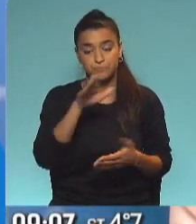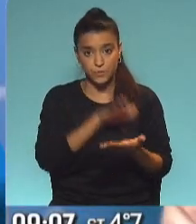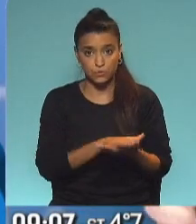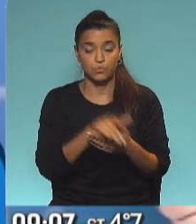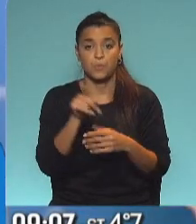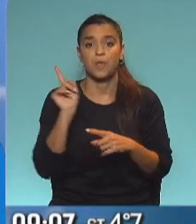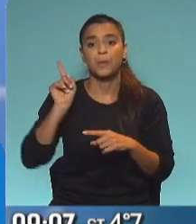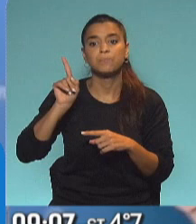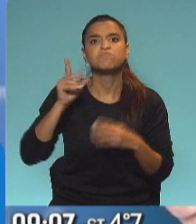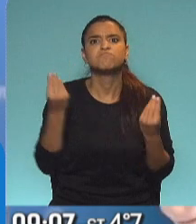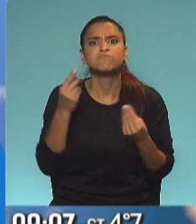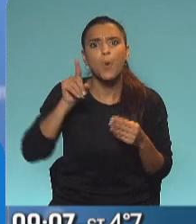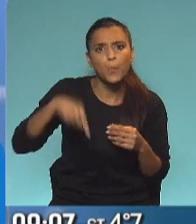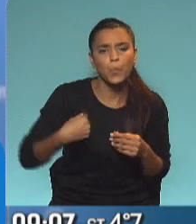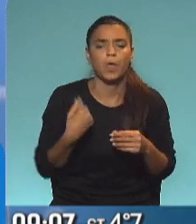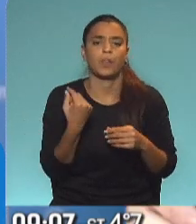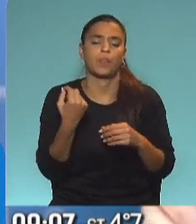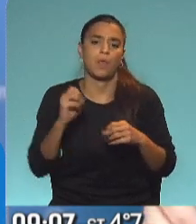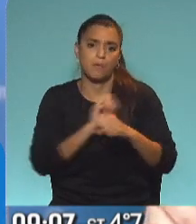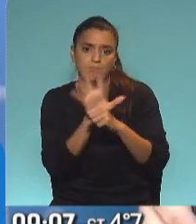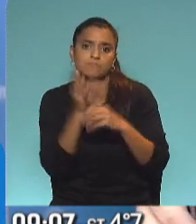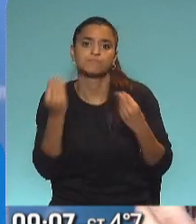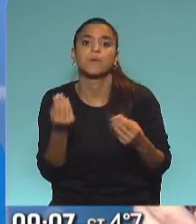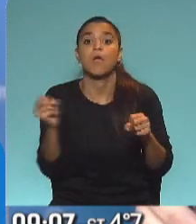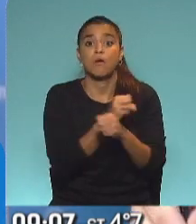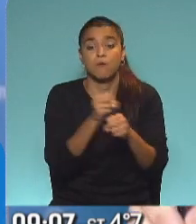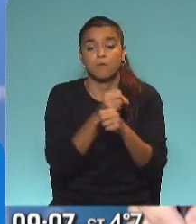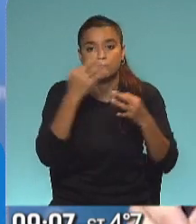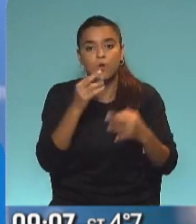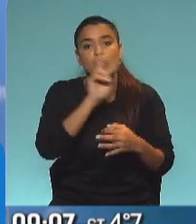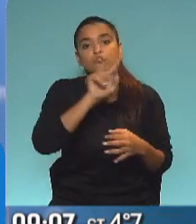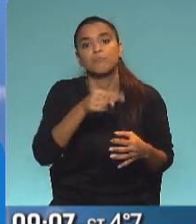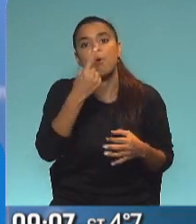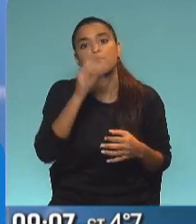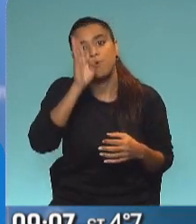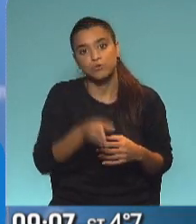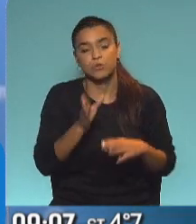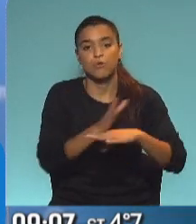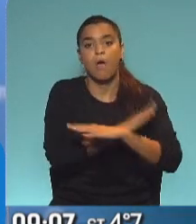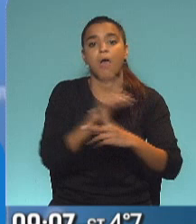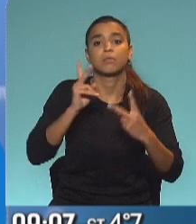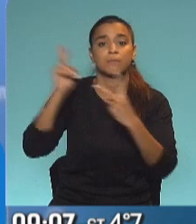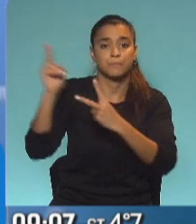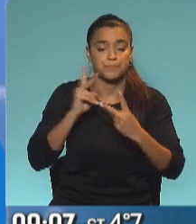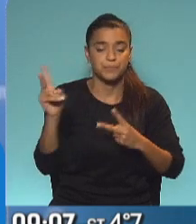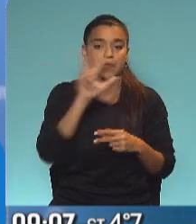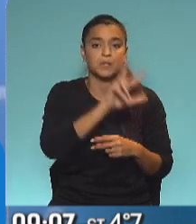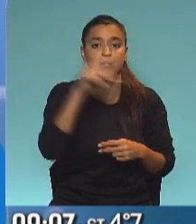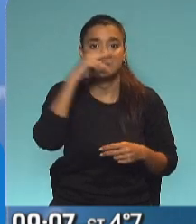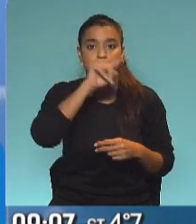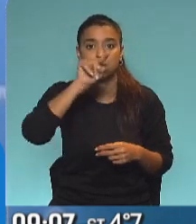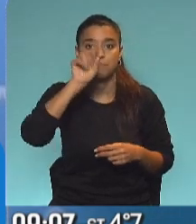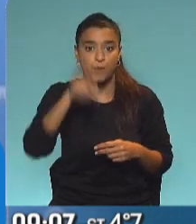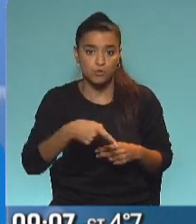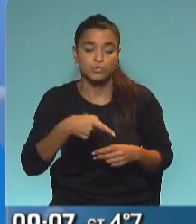al origen de la afectación, en los casos confirmados, el 2,1% se relaciona con un viaje al exterior, el